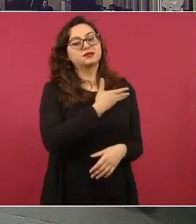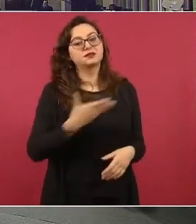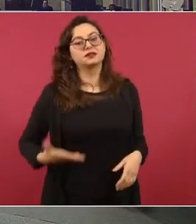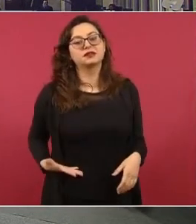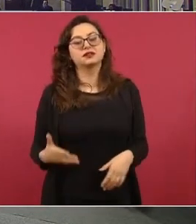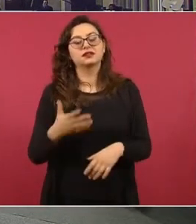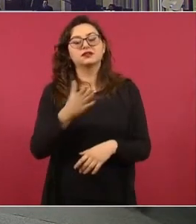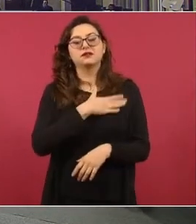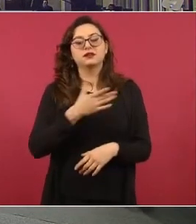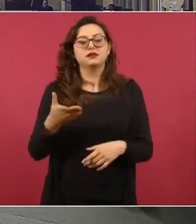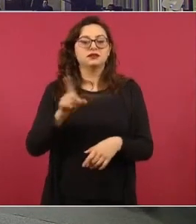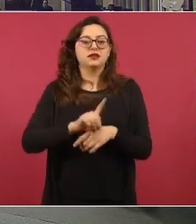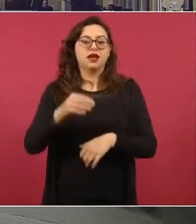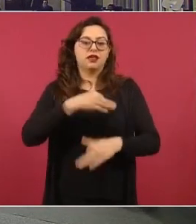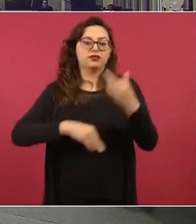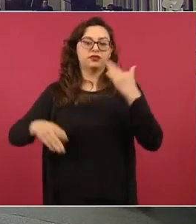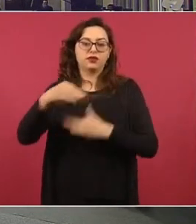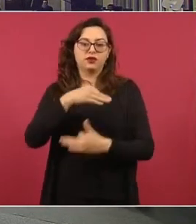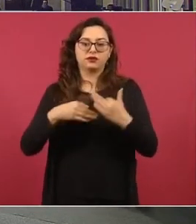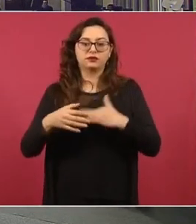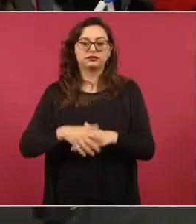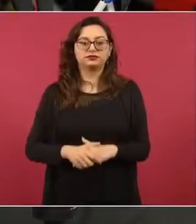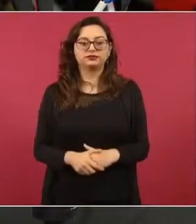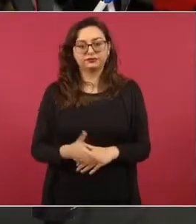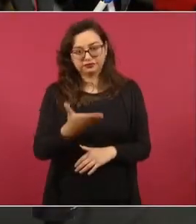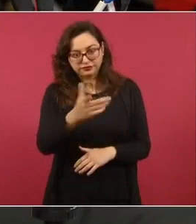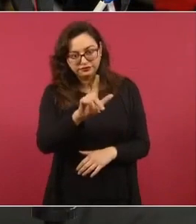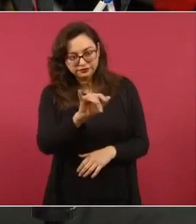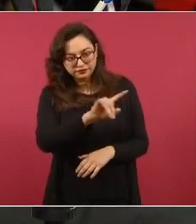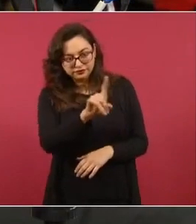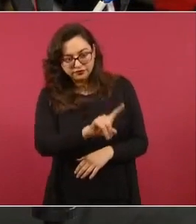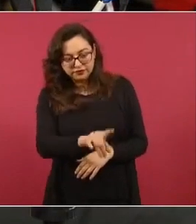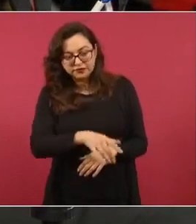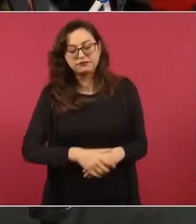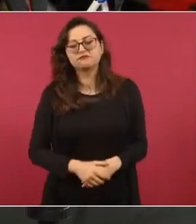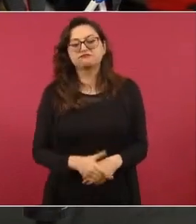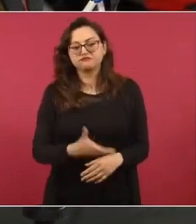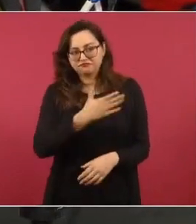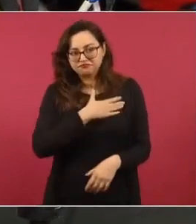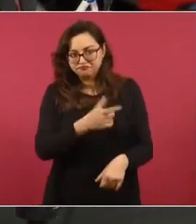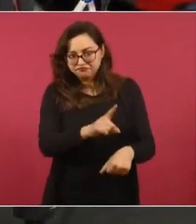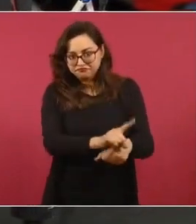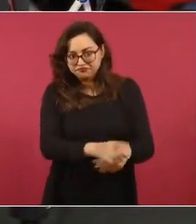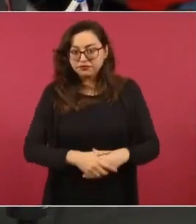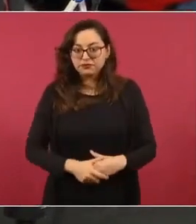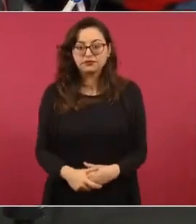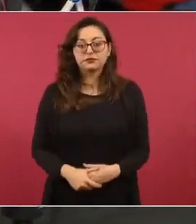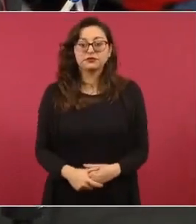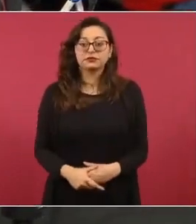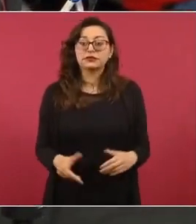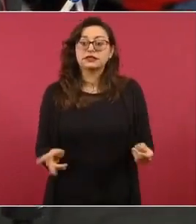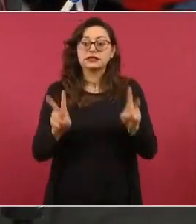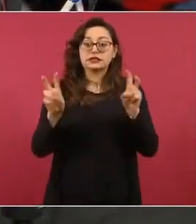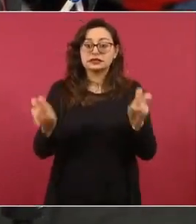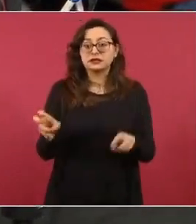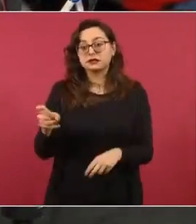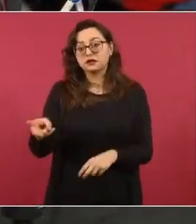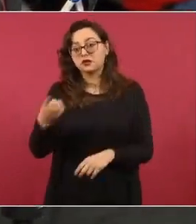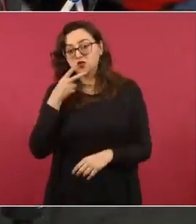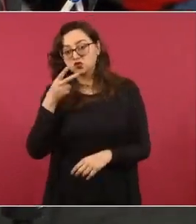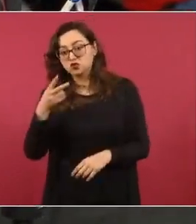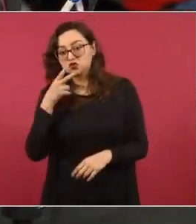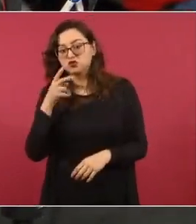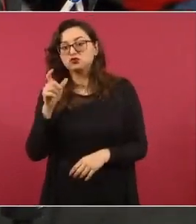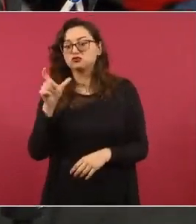Liz, buenos días. En el tema del tabaco, señor presidente, no importa si son largos, cortos,